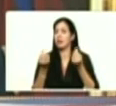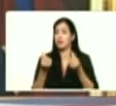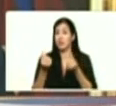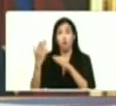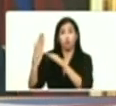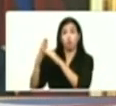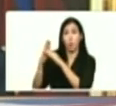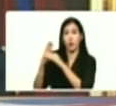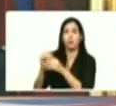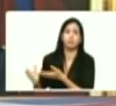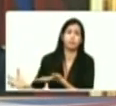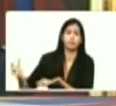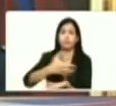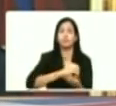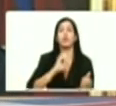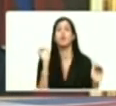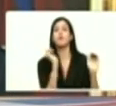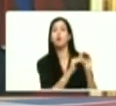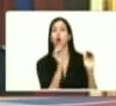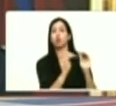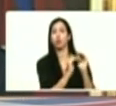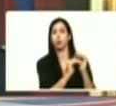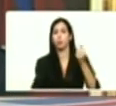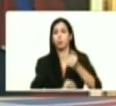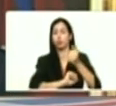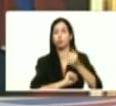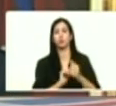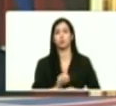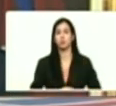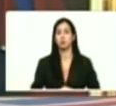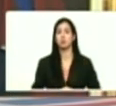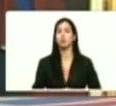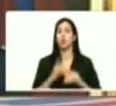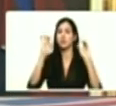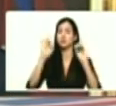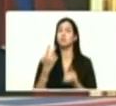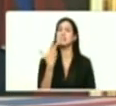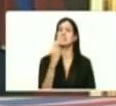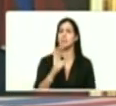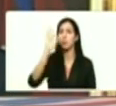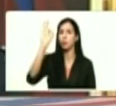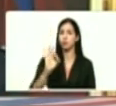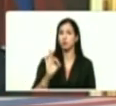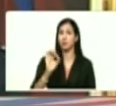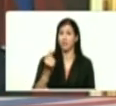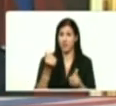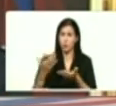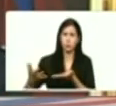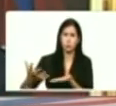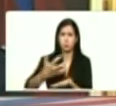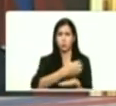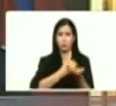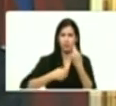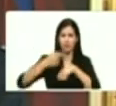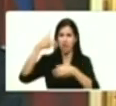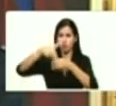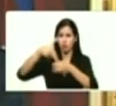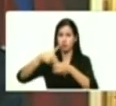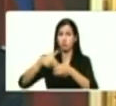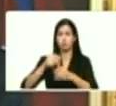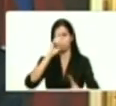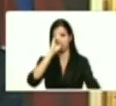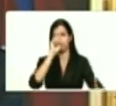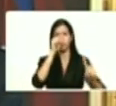al fondo y he decidido que el 30% de los nuevos ingresos vayan dirigidos